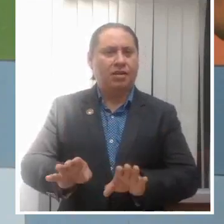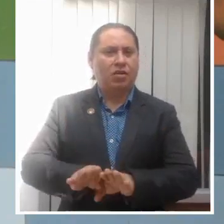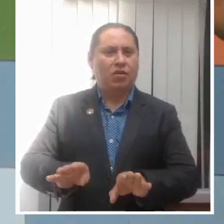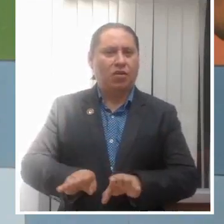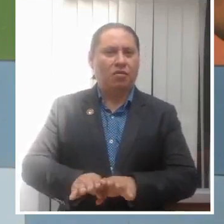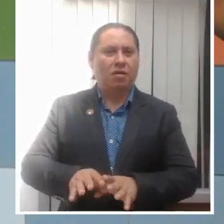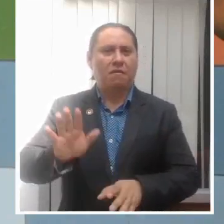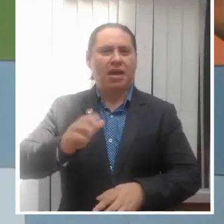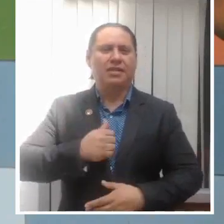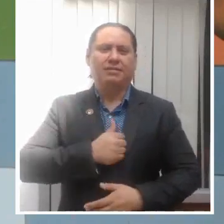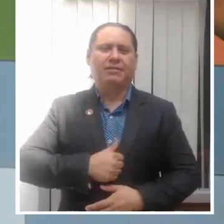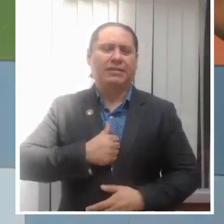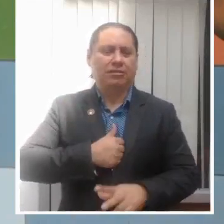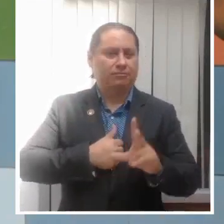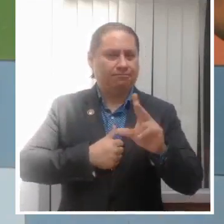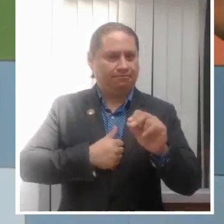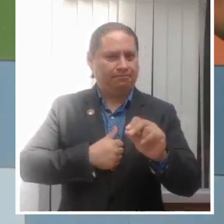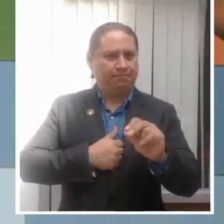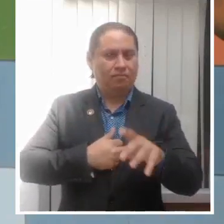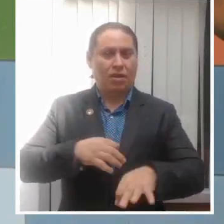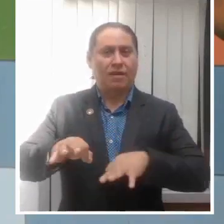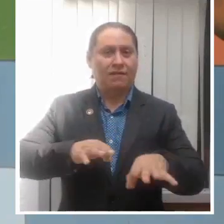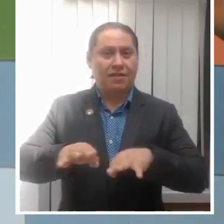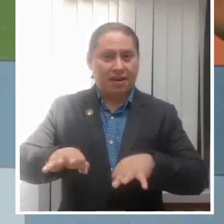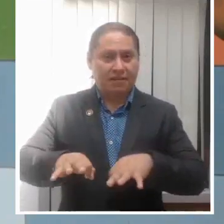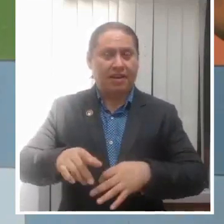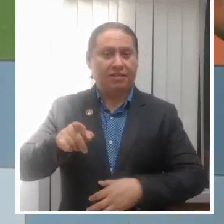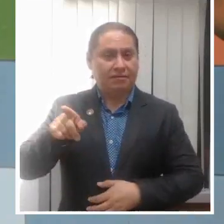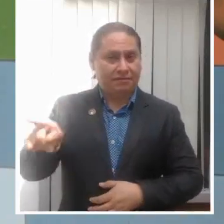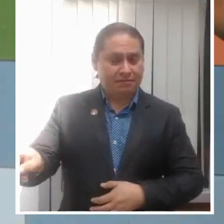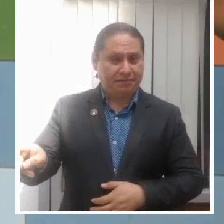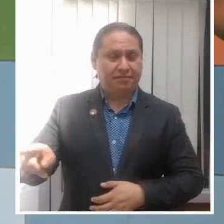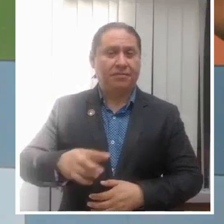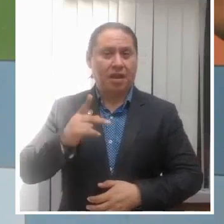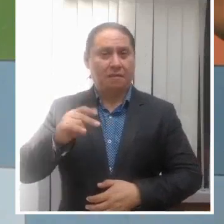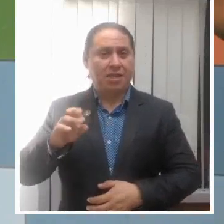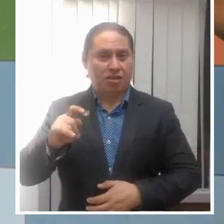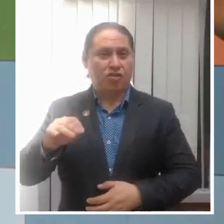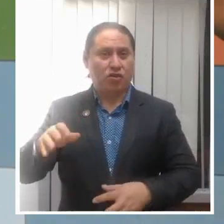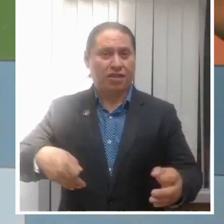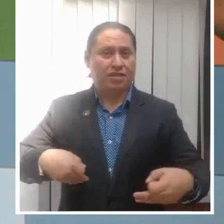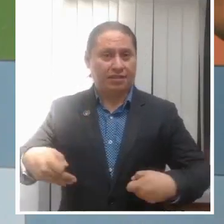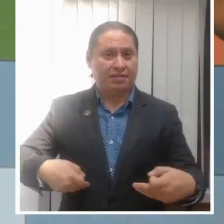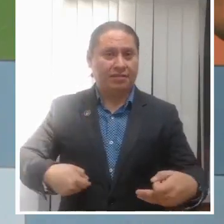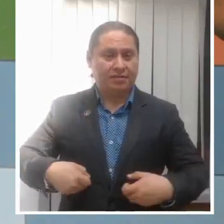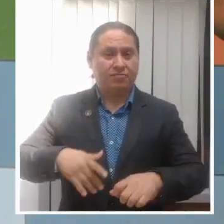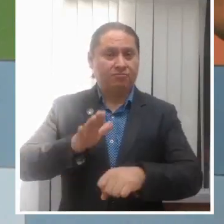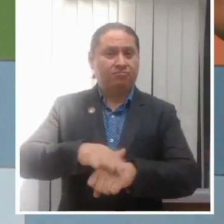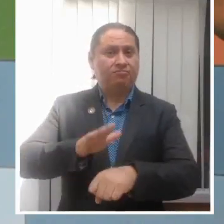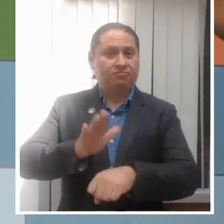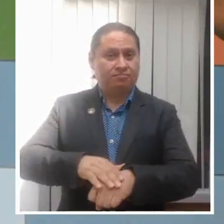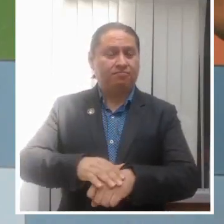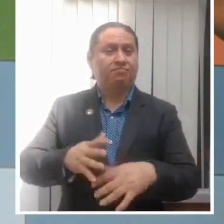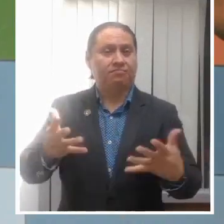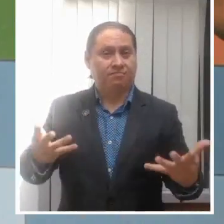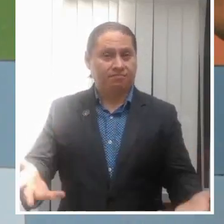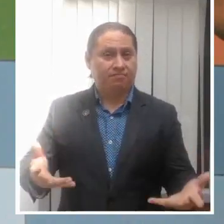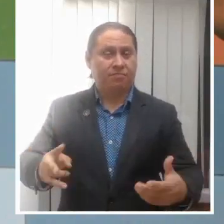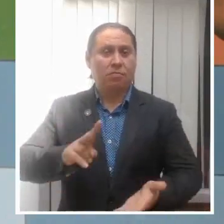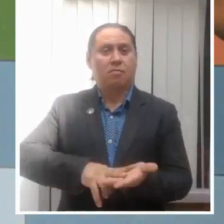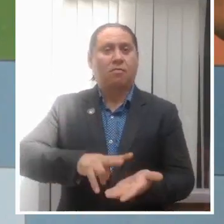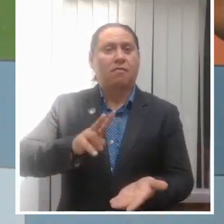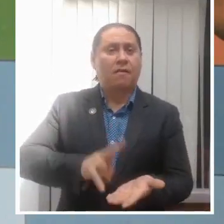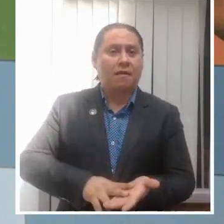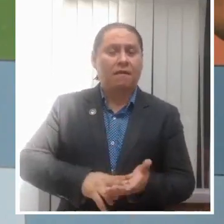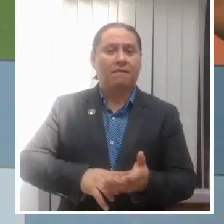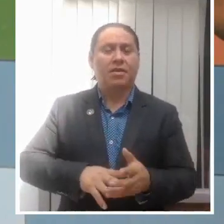generar lástimas. El trabajo de nuestra creadora teatral es una convocatoria a relanzar las valoraciones